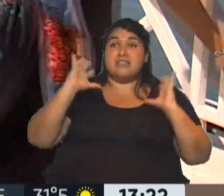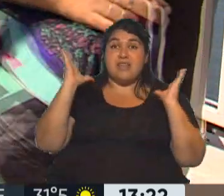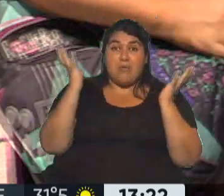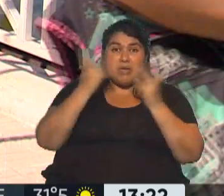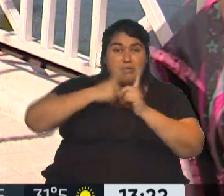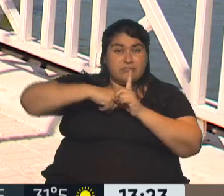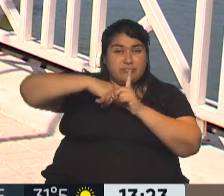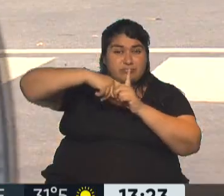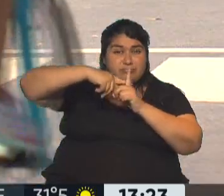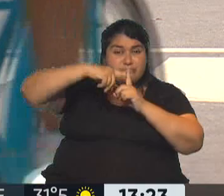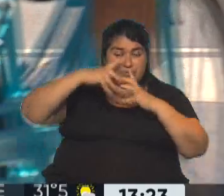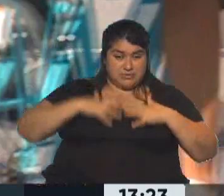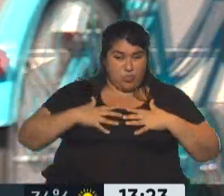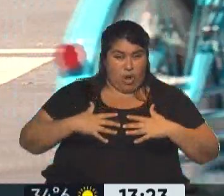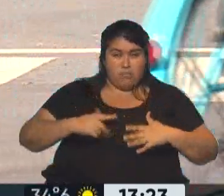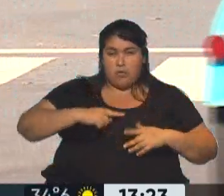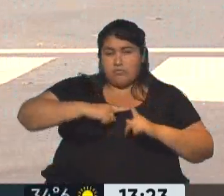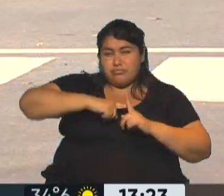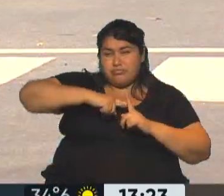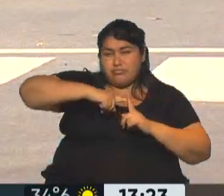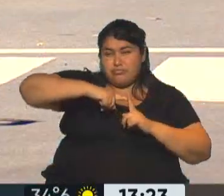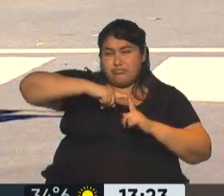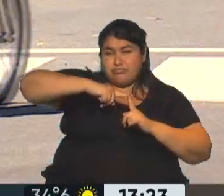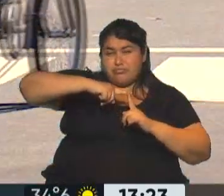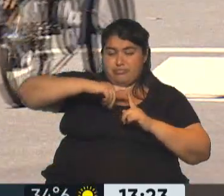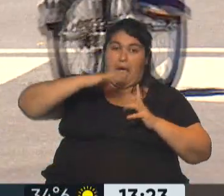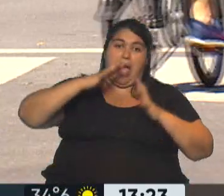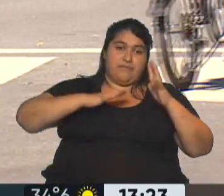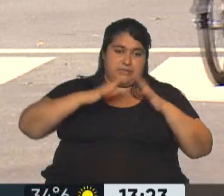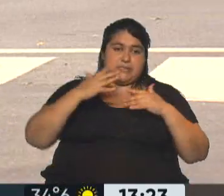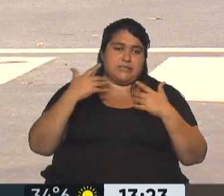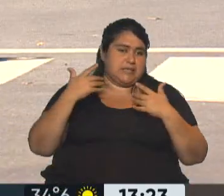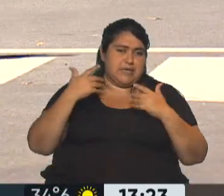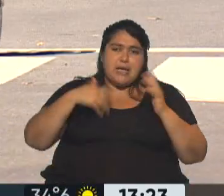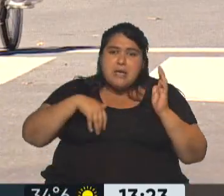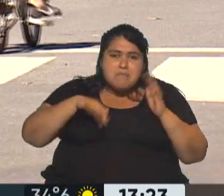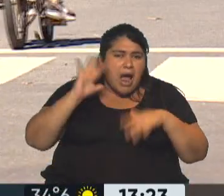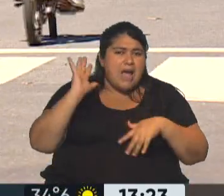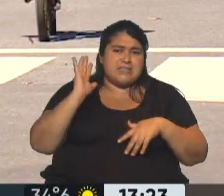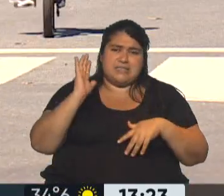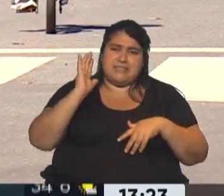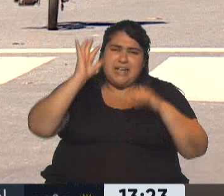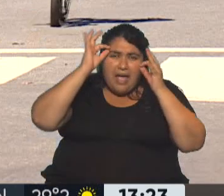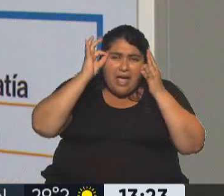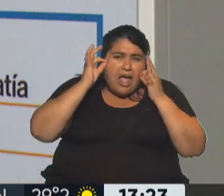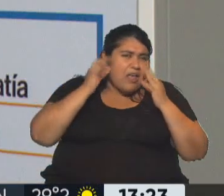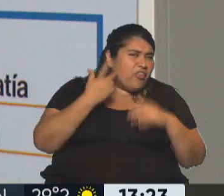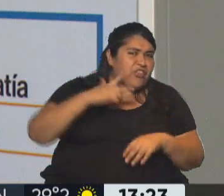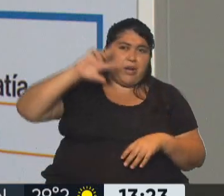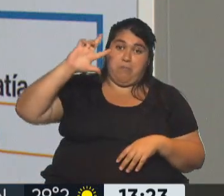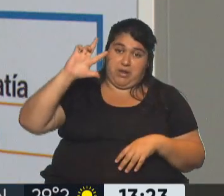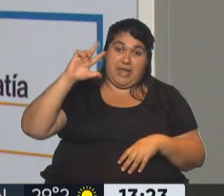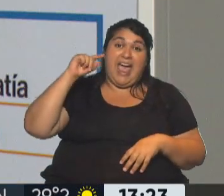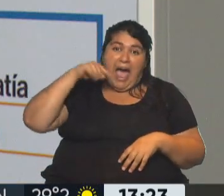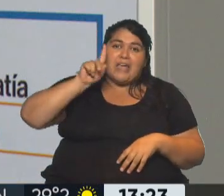la temperatura de nuestra piel, ese mecanismo deja de ser eficiente, es el mecanismo por el cual eliminamos hasta las tres cuartas partes del calor. Y corremos riesgo de